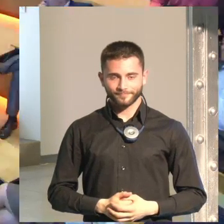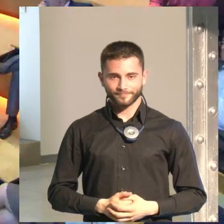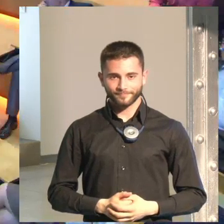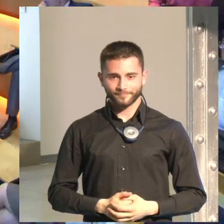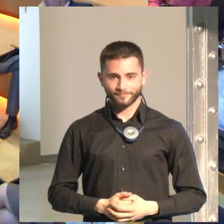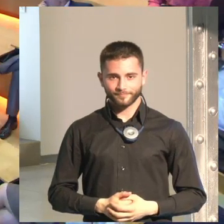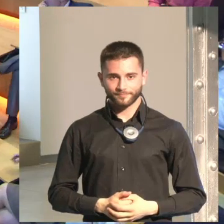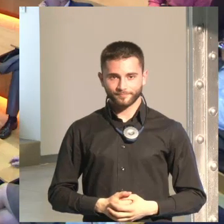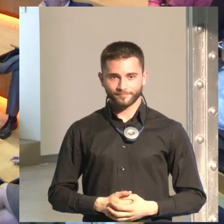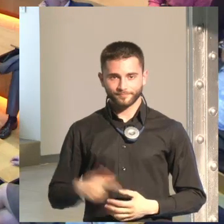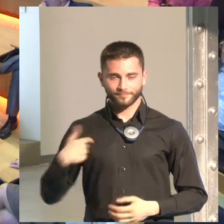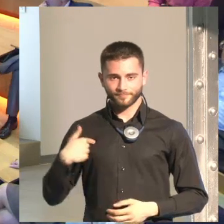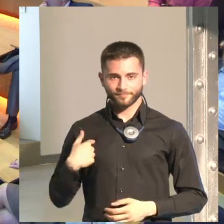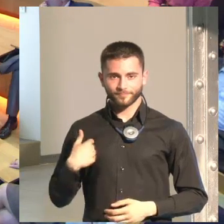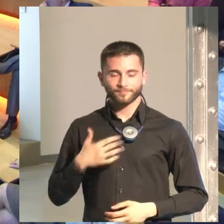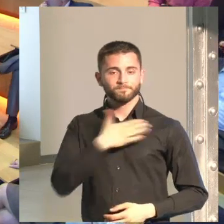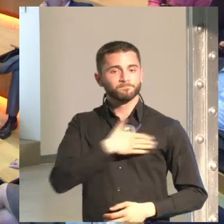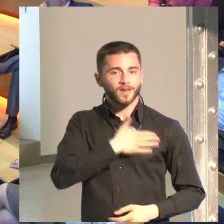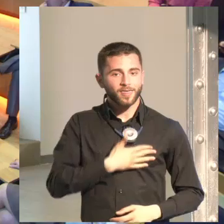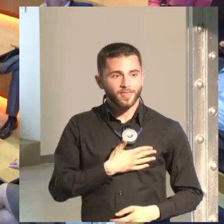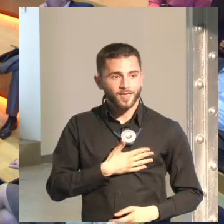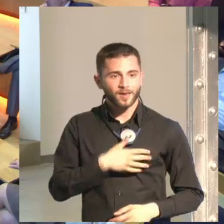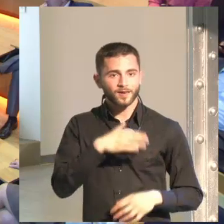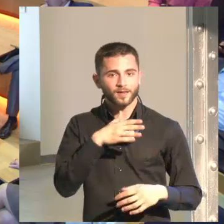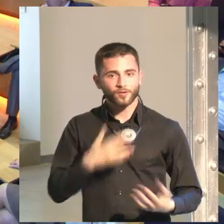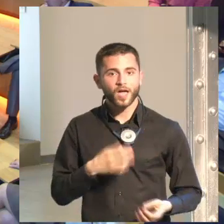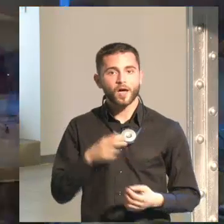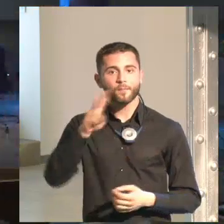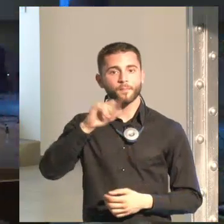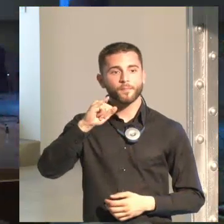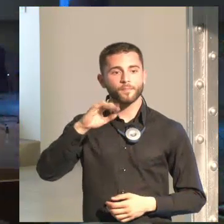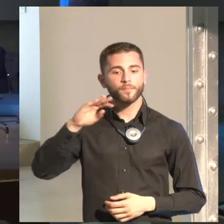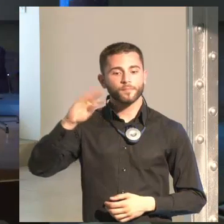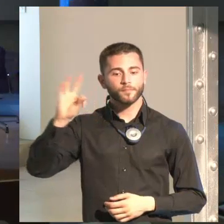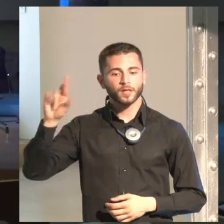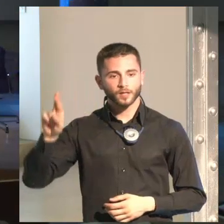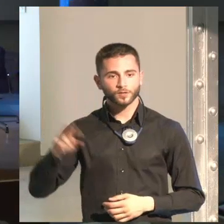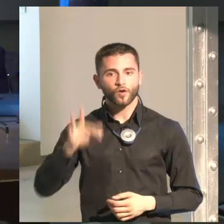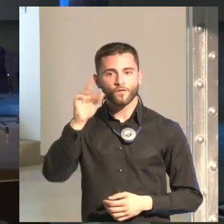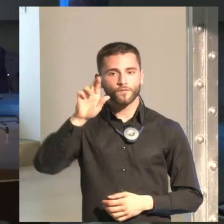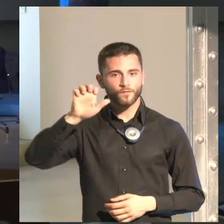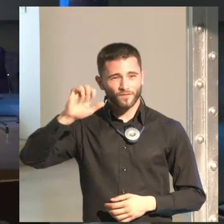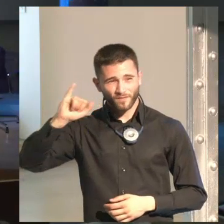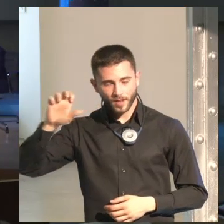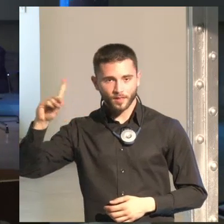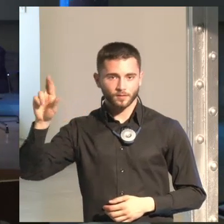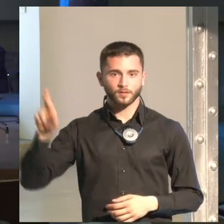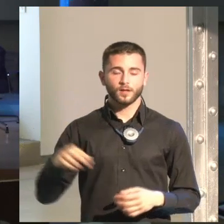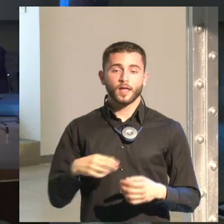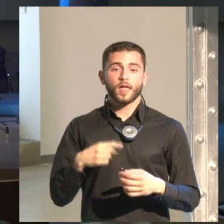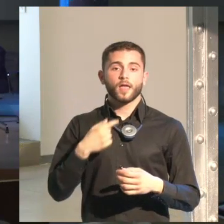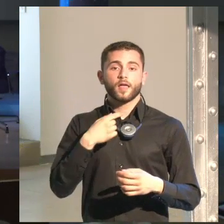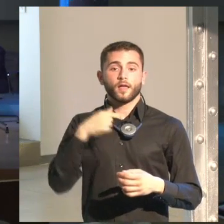Tengo el placer de anunciar que ahora Víctor Calvo Sotelo, el secretario de Estado de Telecomunicaciones del Gobierno de España, va a